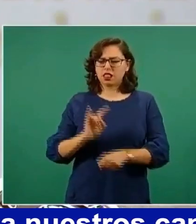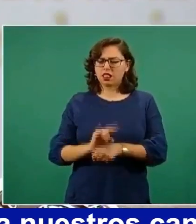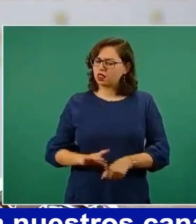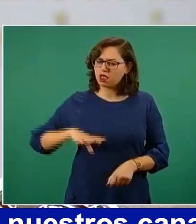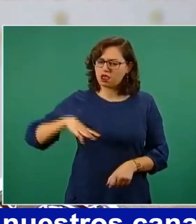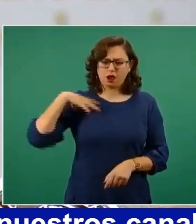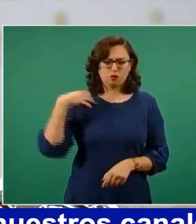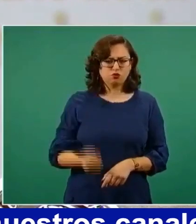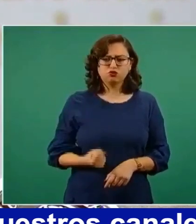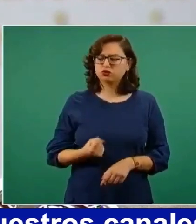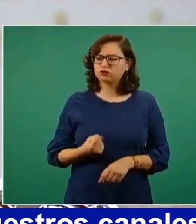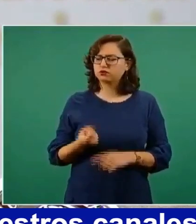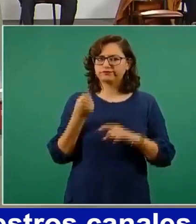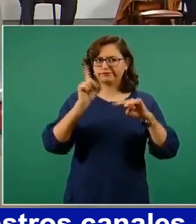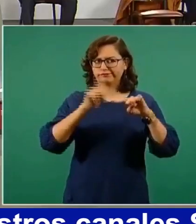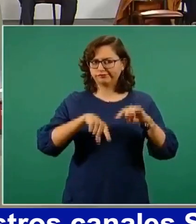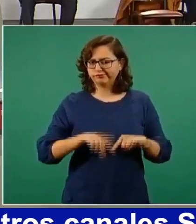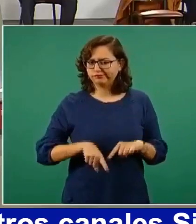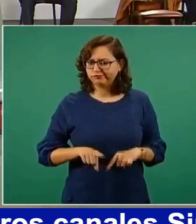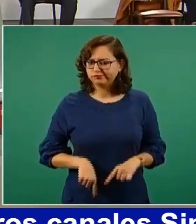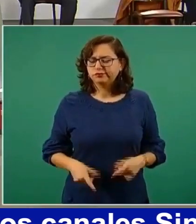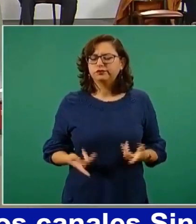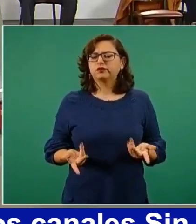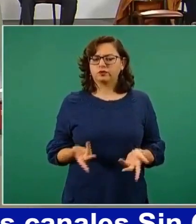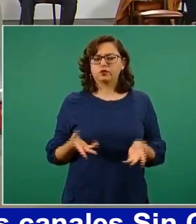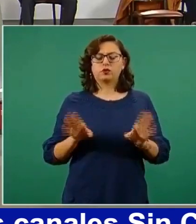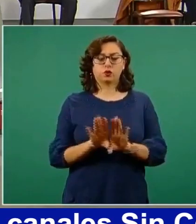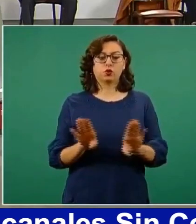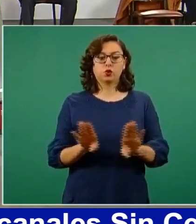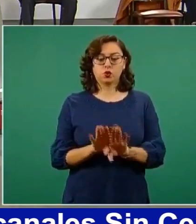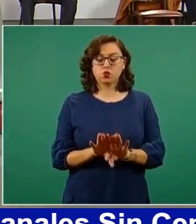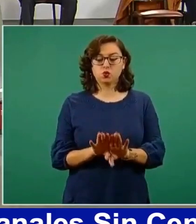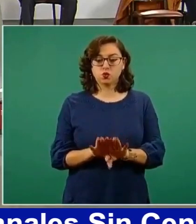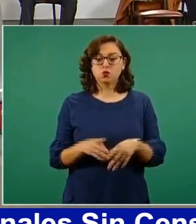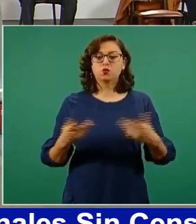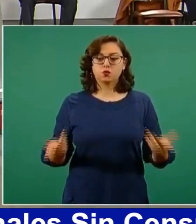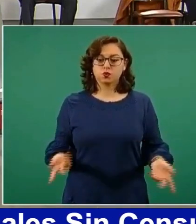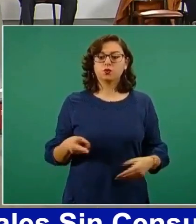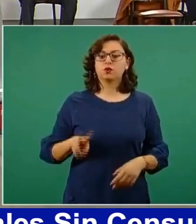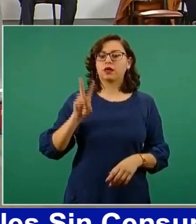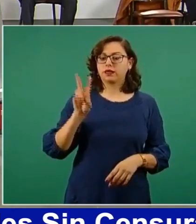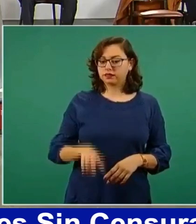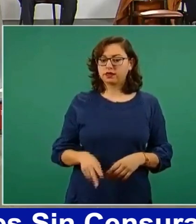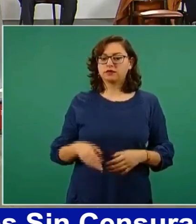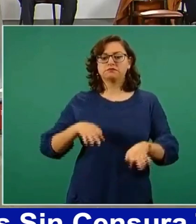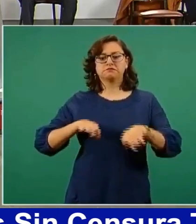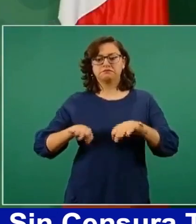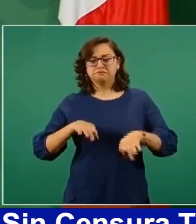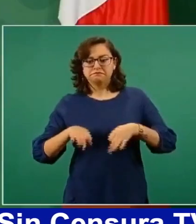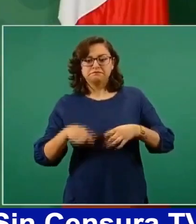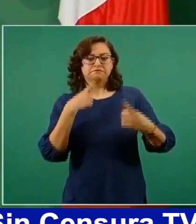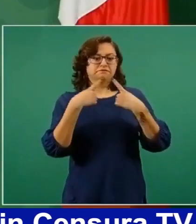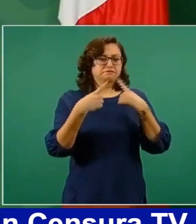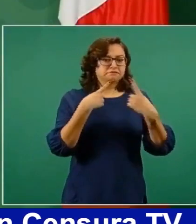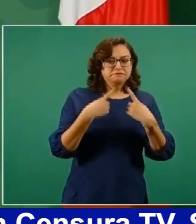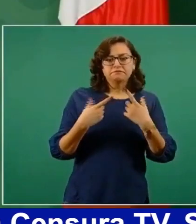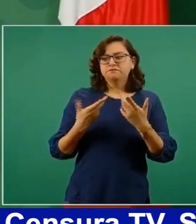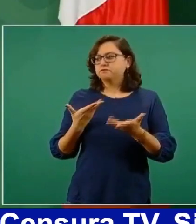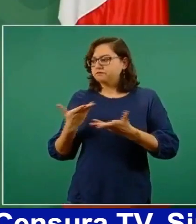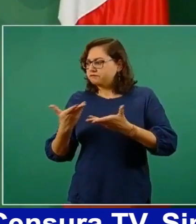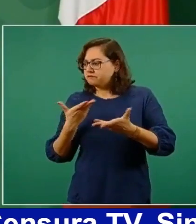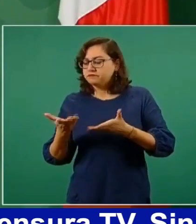Como bien señala el presidente, finalmente, después de varios meses de trabajo, el 5 de abril